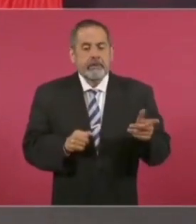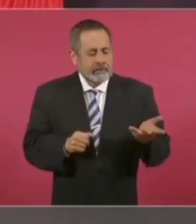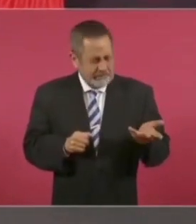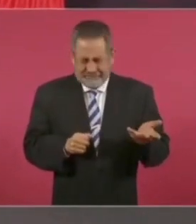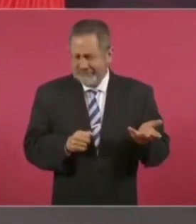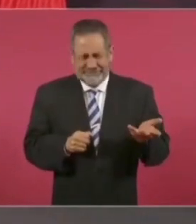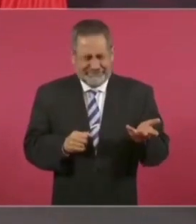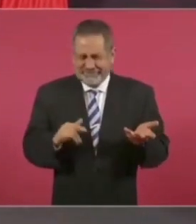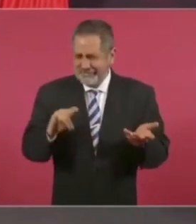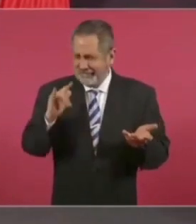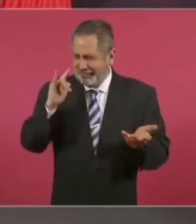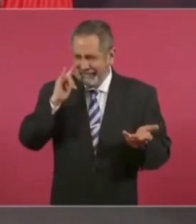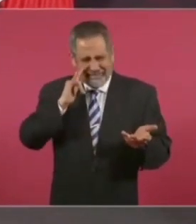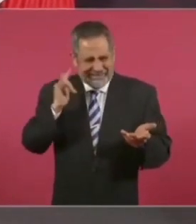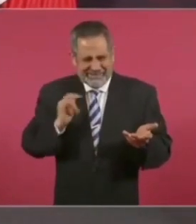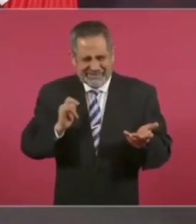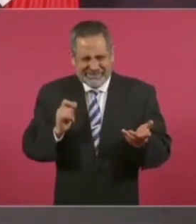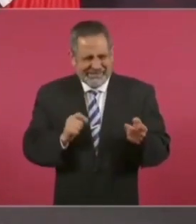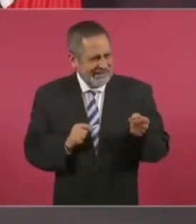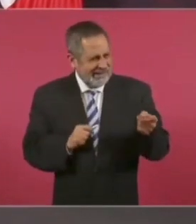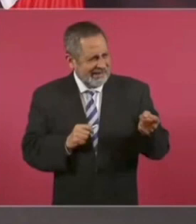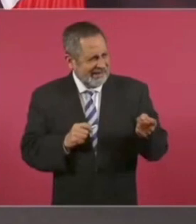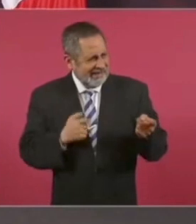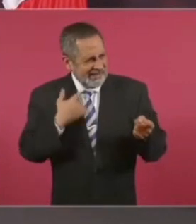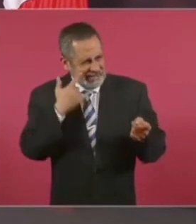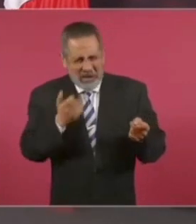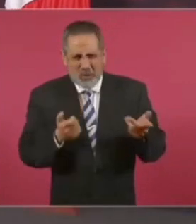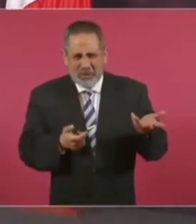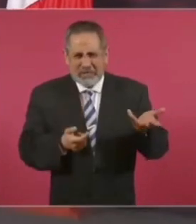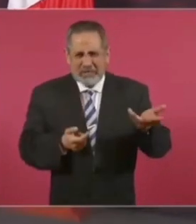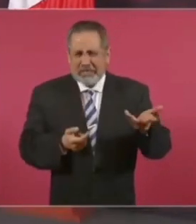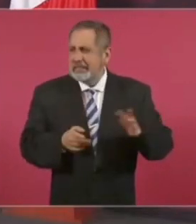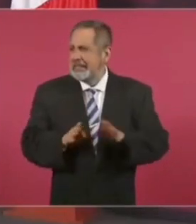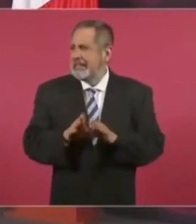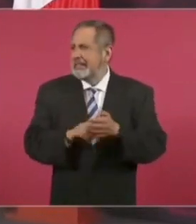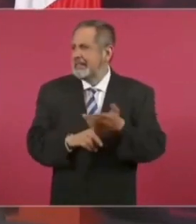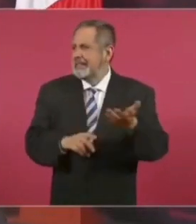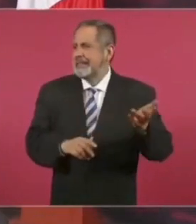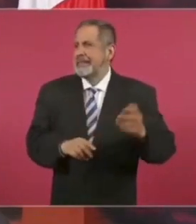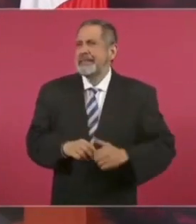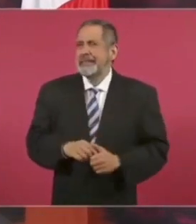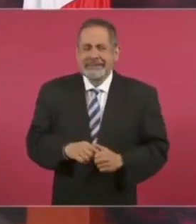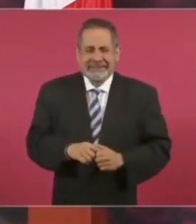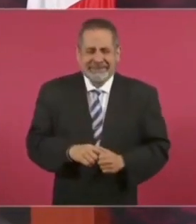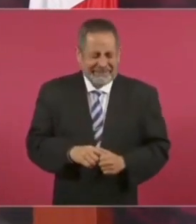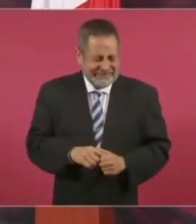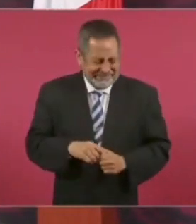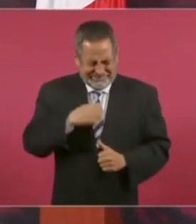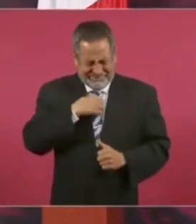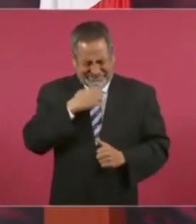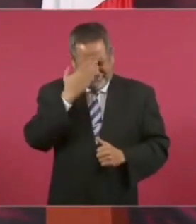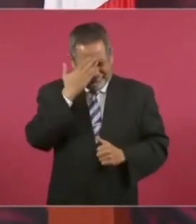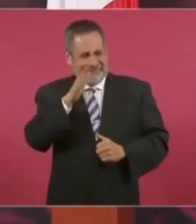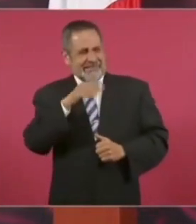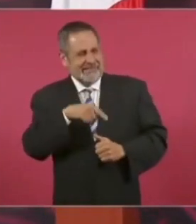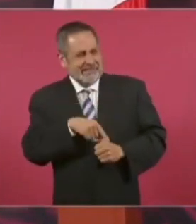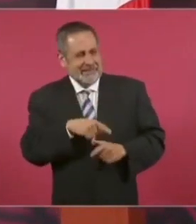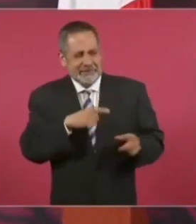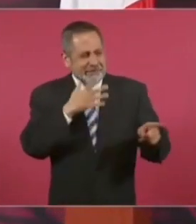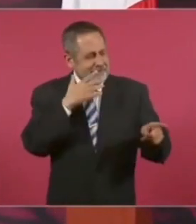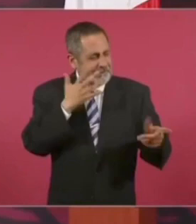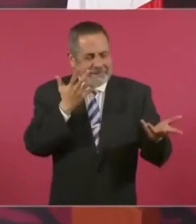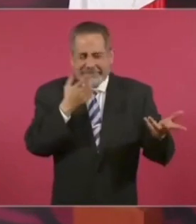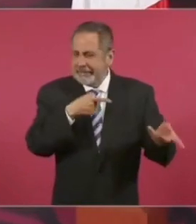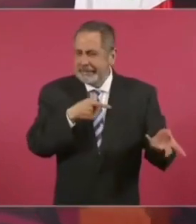surrealista o descarado